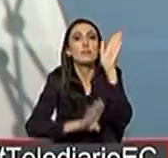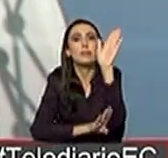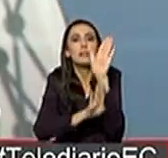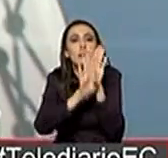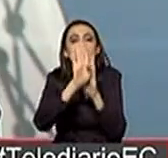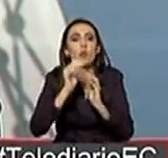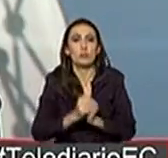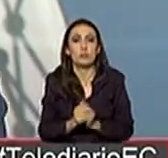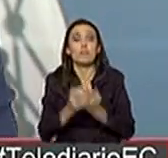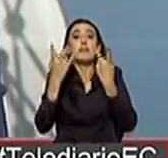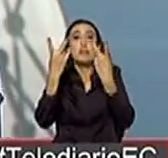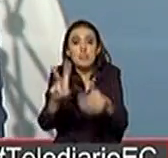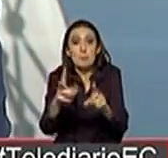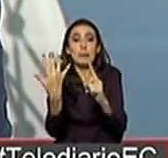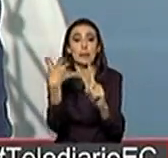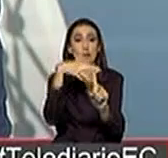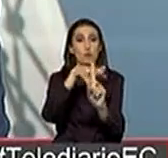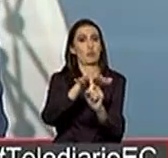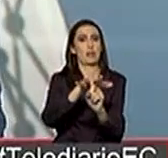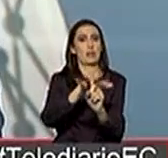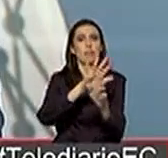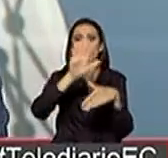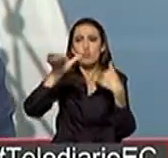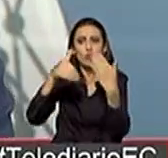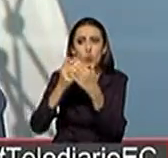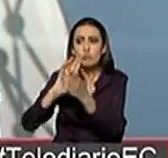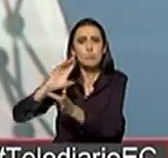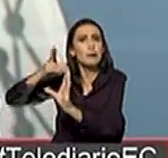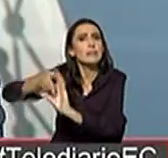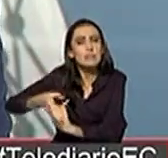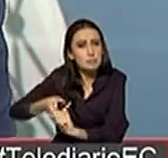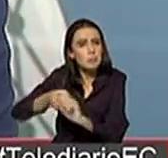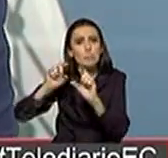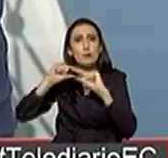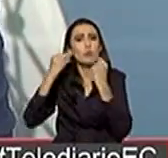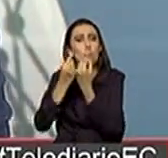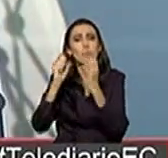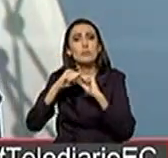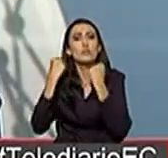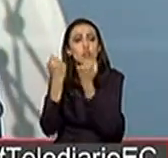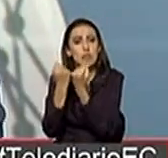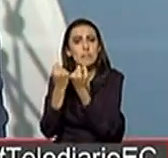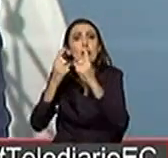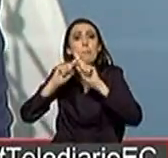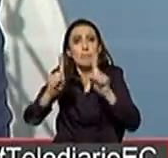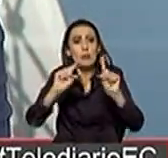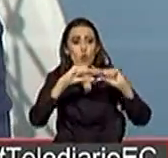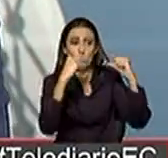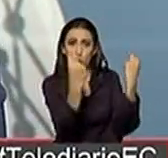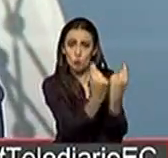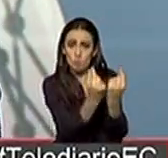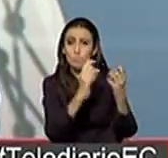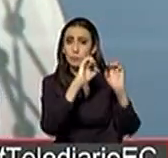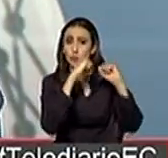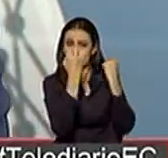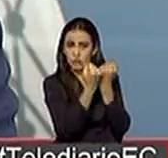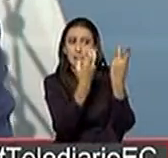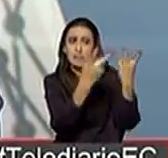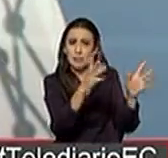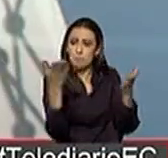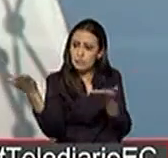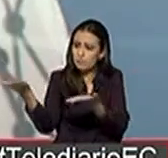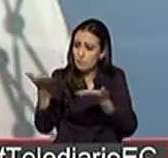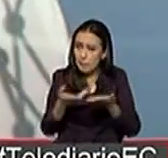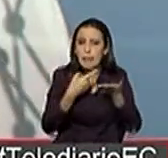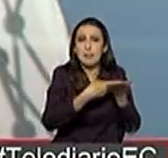sea incluyente en la que participen todos los sectores sociales pero que los sectores sociales también se sienten en la mesa con esa capacidad